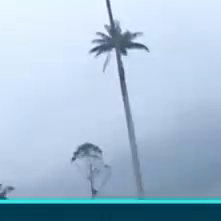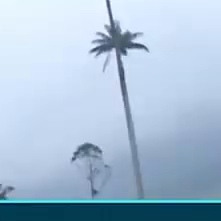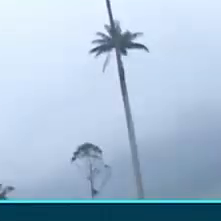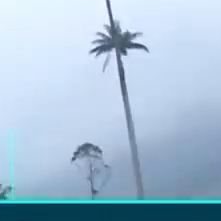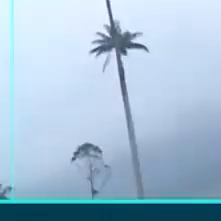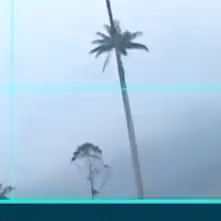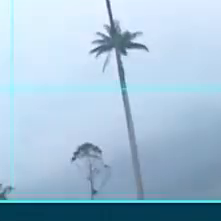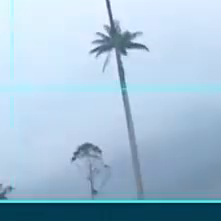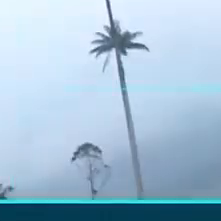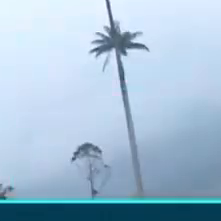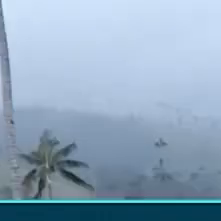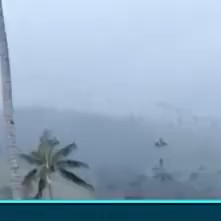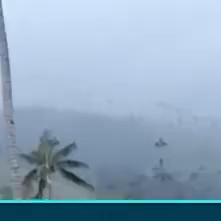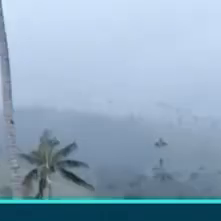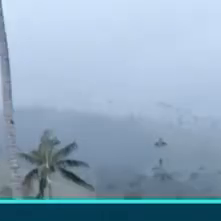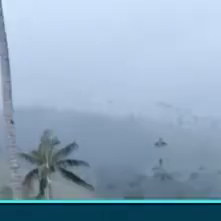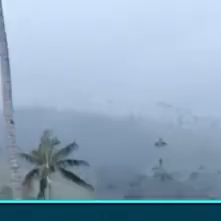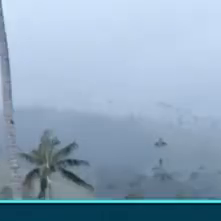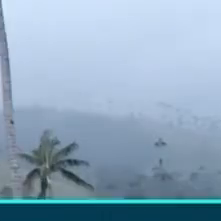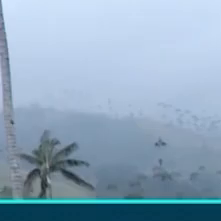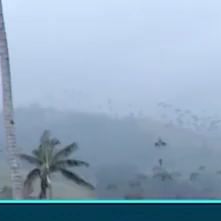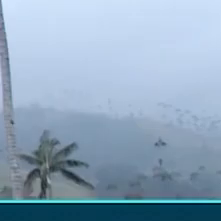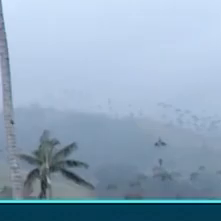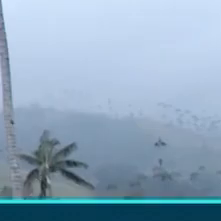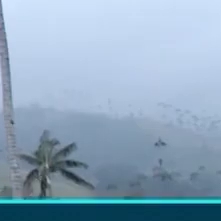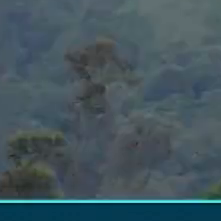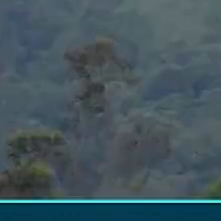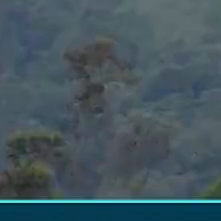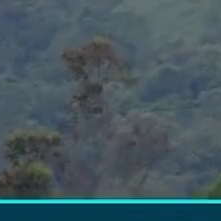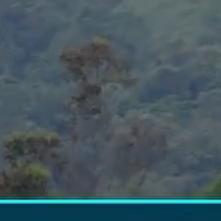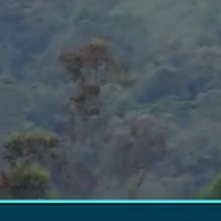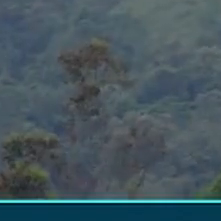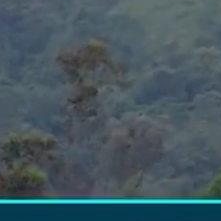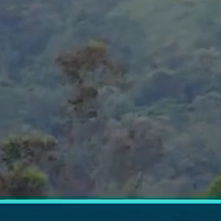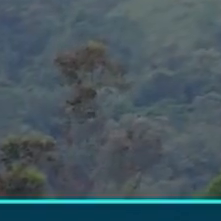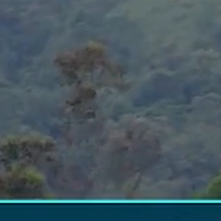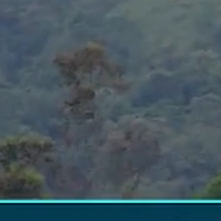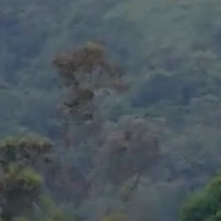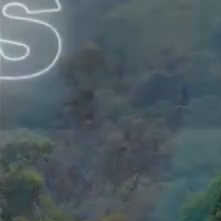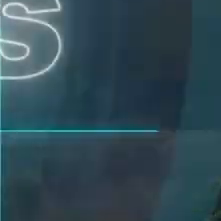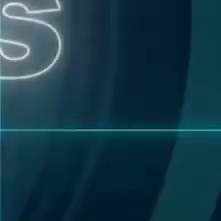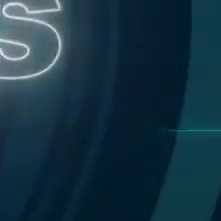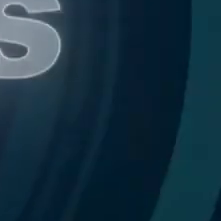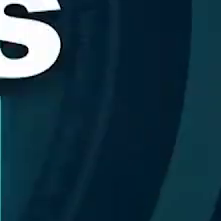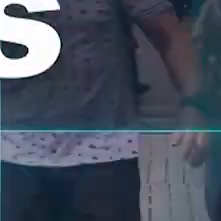Fallo del Consejo de Estado deja Salento buscando alternativas de defensa contra la minería a gran escala.